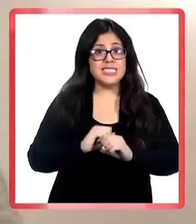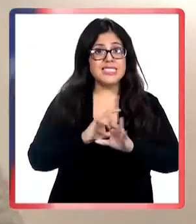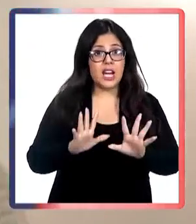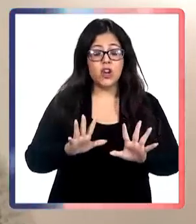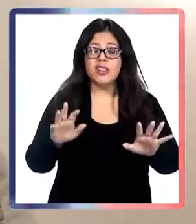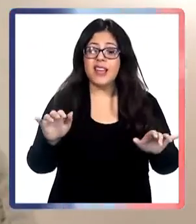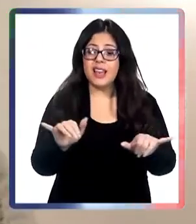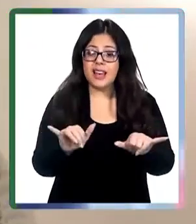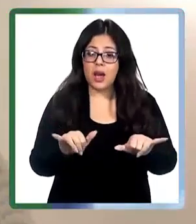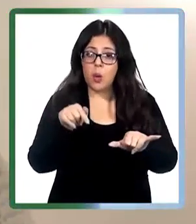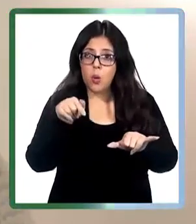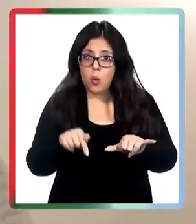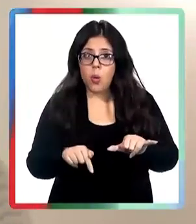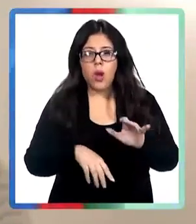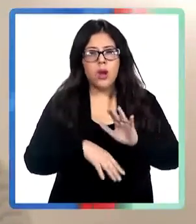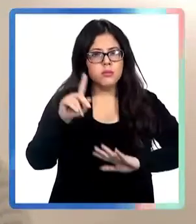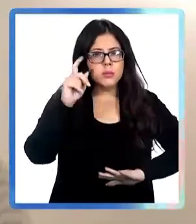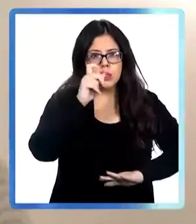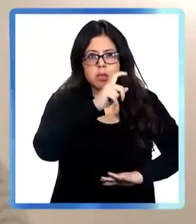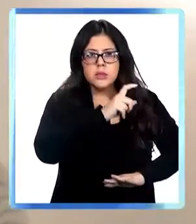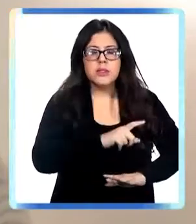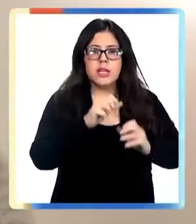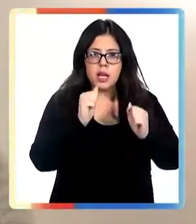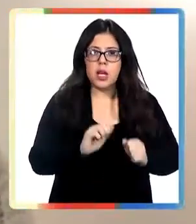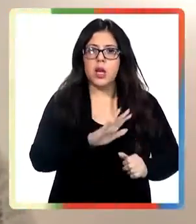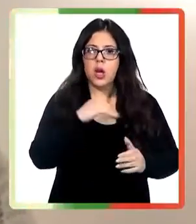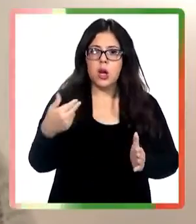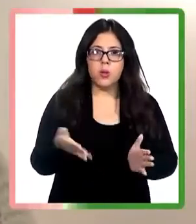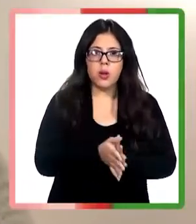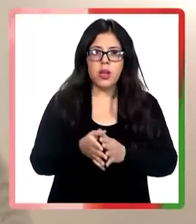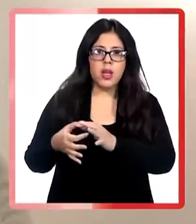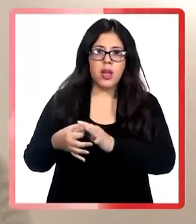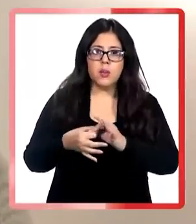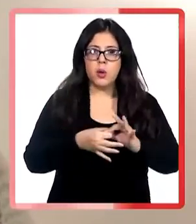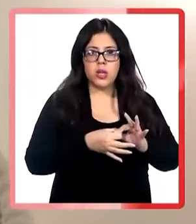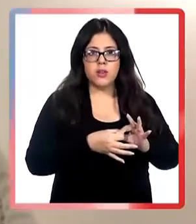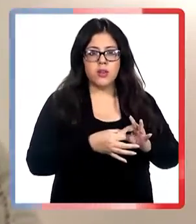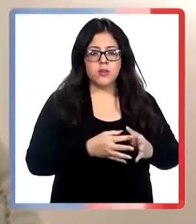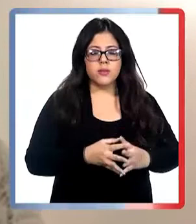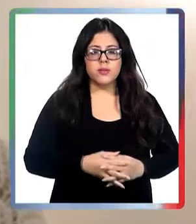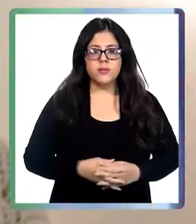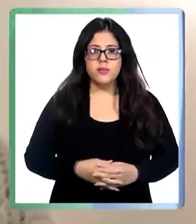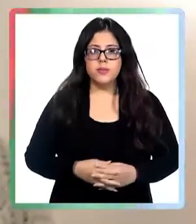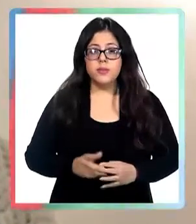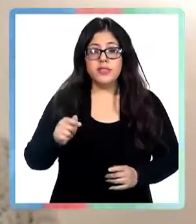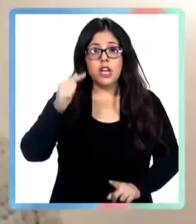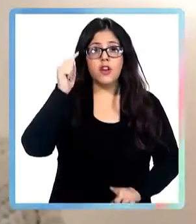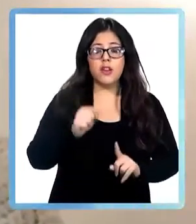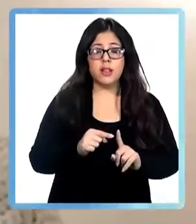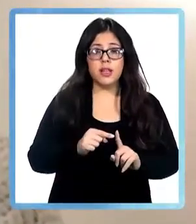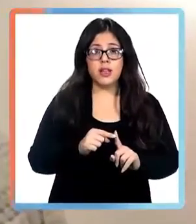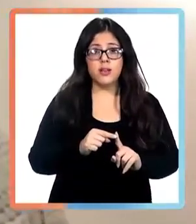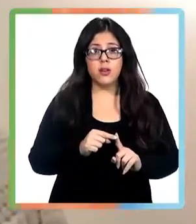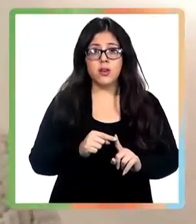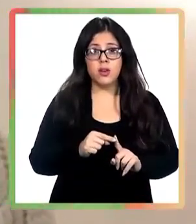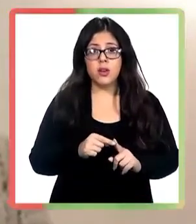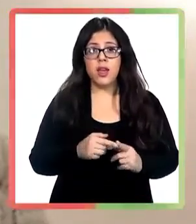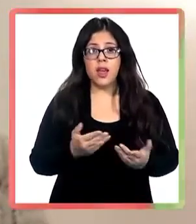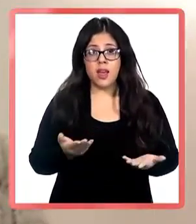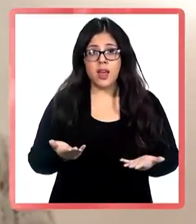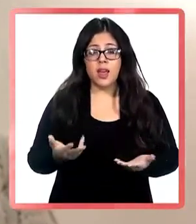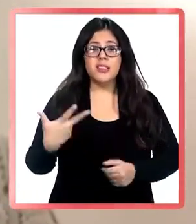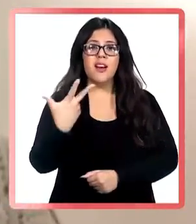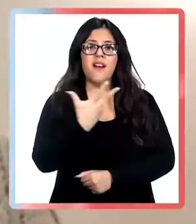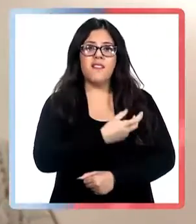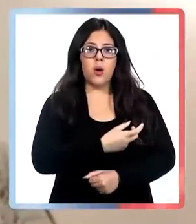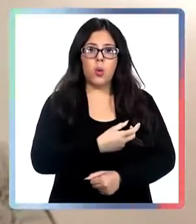es el lactante el que se complica y el que puede fallecer con una mayor probabilidad, la idea es, o lo ideal es que recibamos